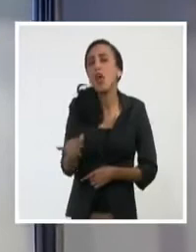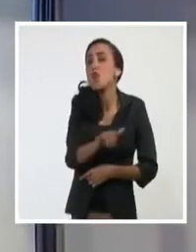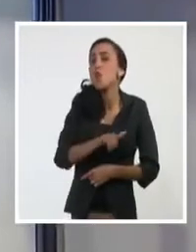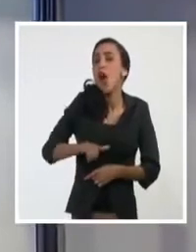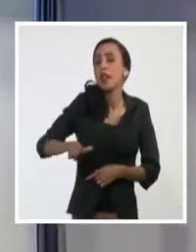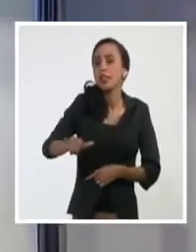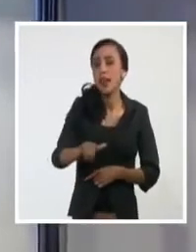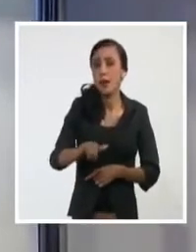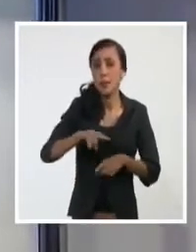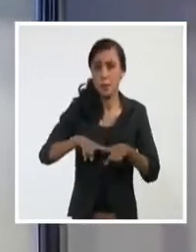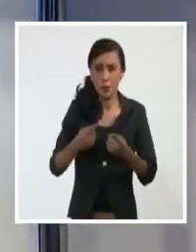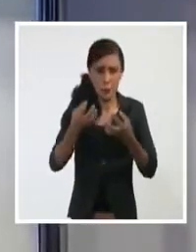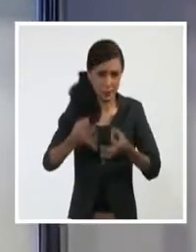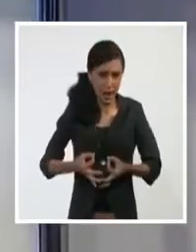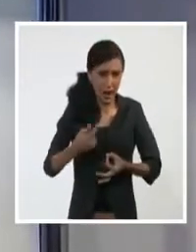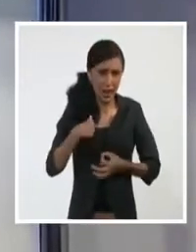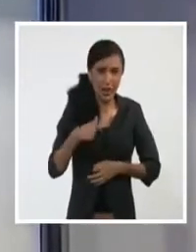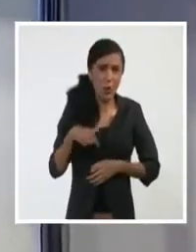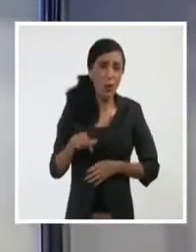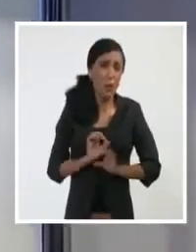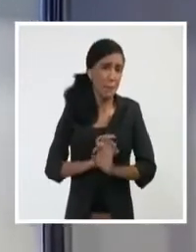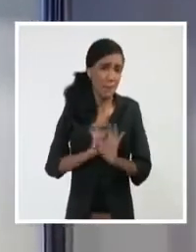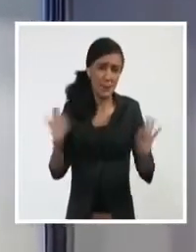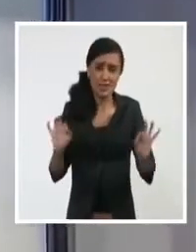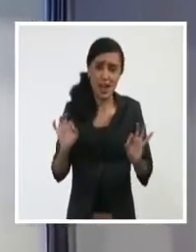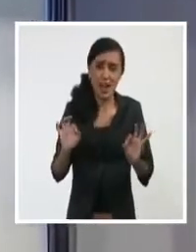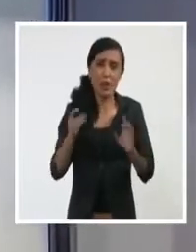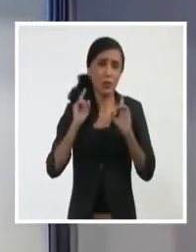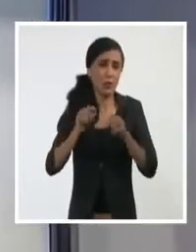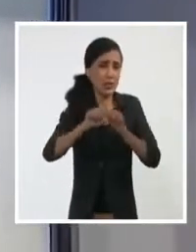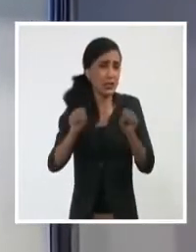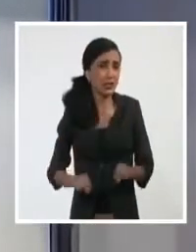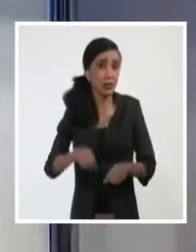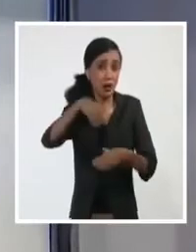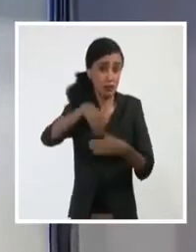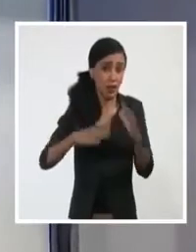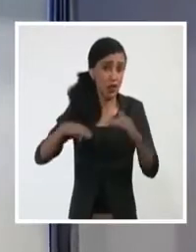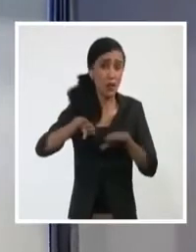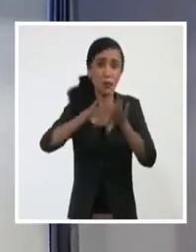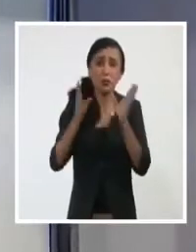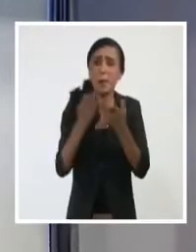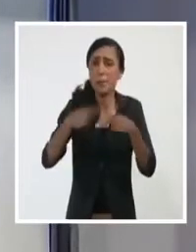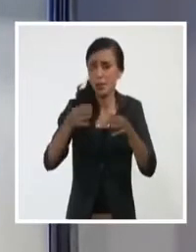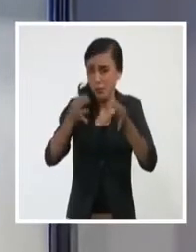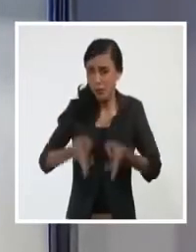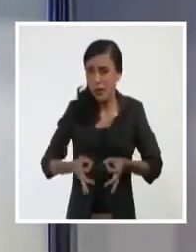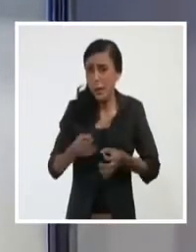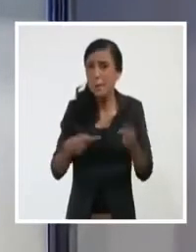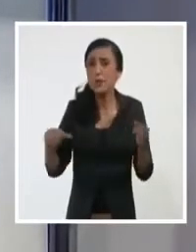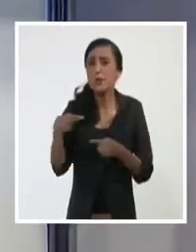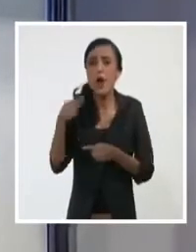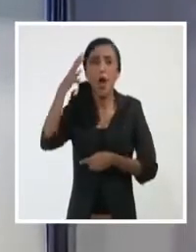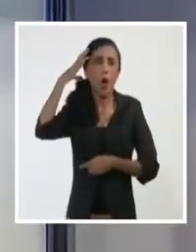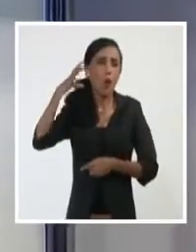porque sean el referente a nivel mundial, sino porque tienen una gran experiencia ¿en qué? En golpes de Estado, en